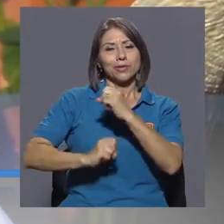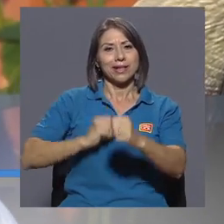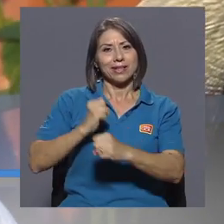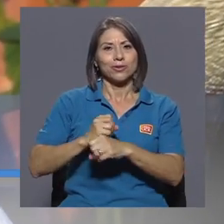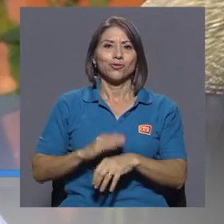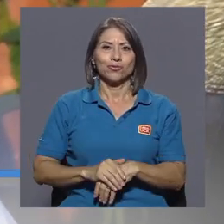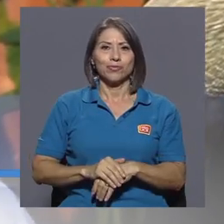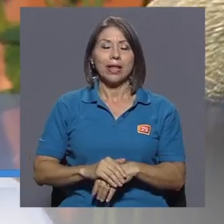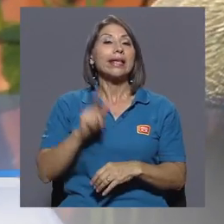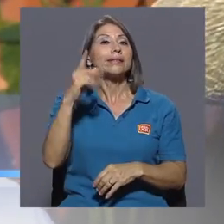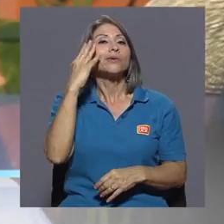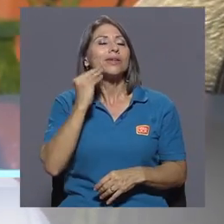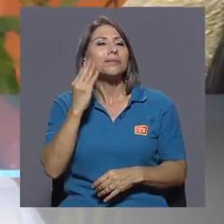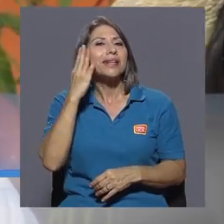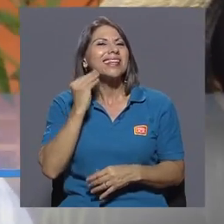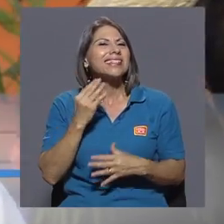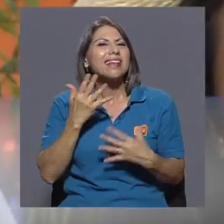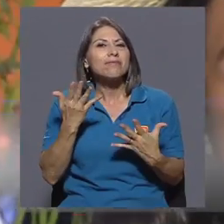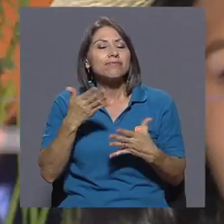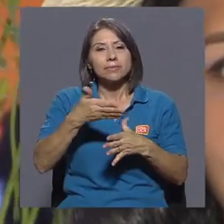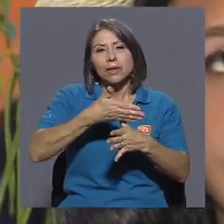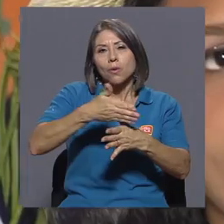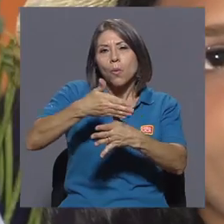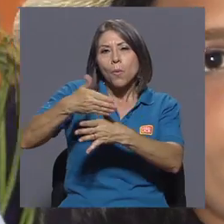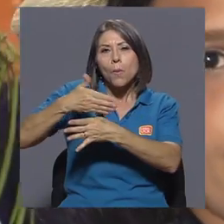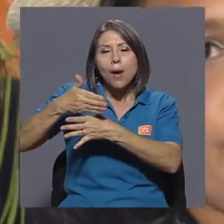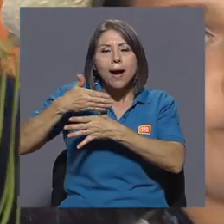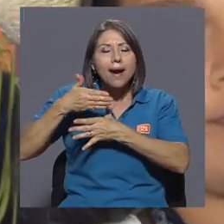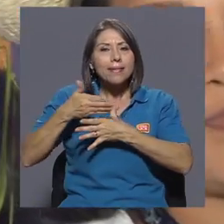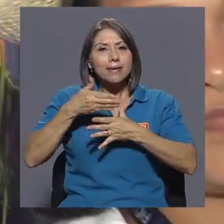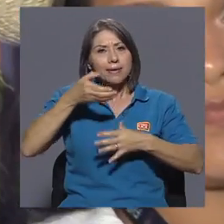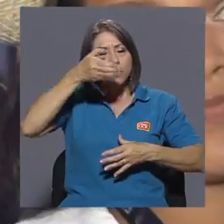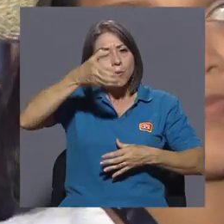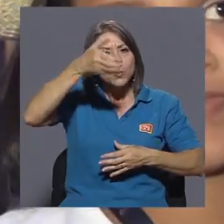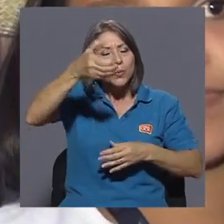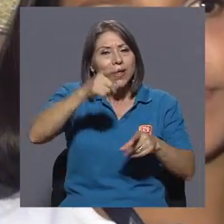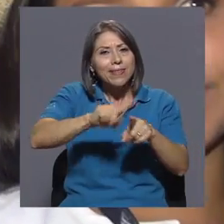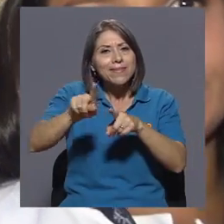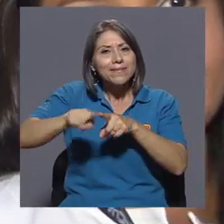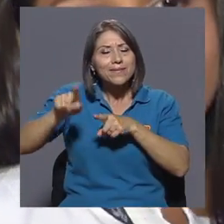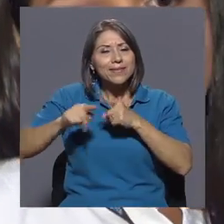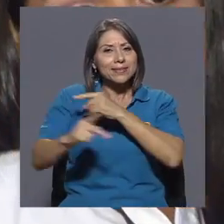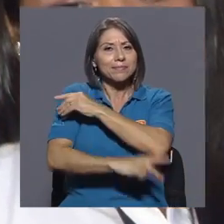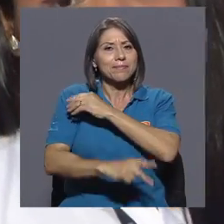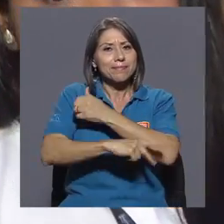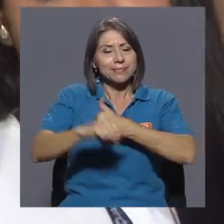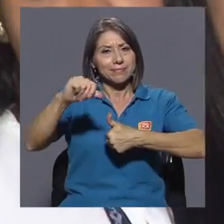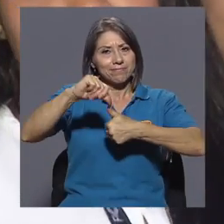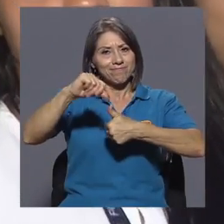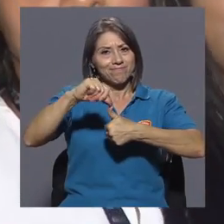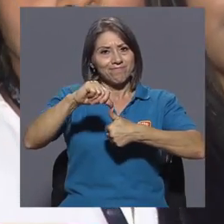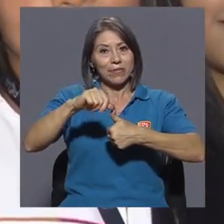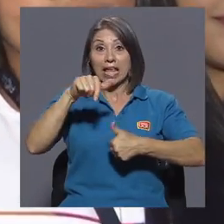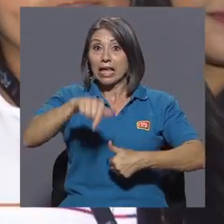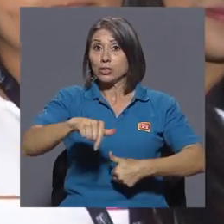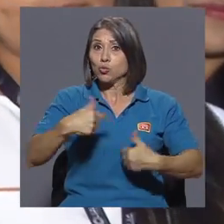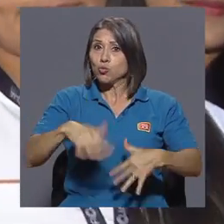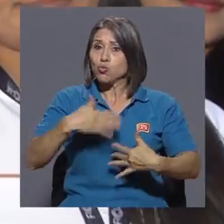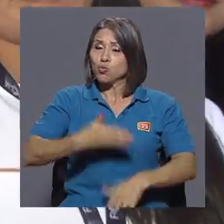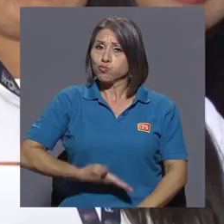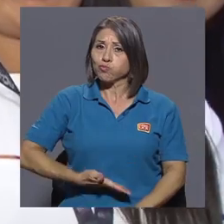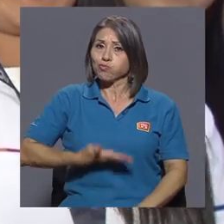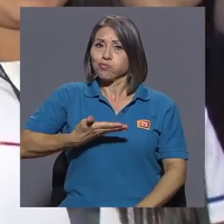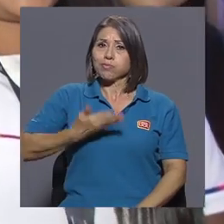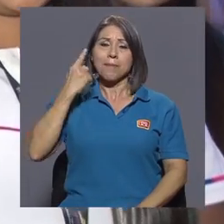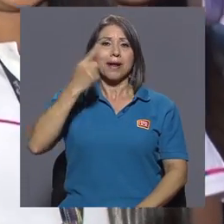es una experiencia de compartir la cultura de los diferentes países centroamericanos. Creo que este es un orgullo para